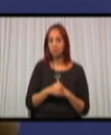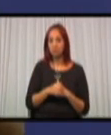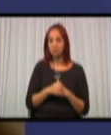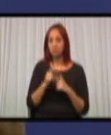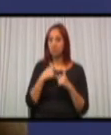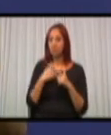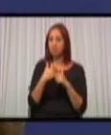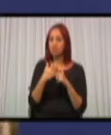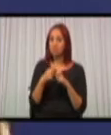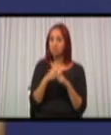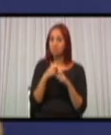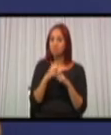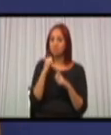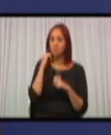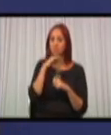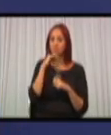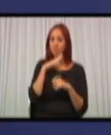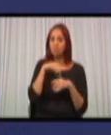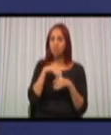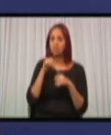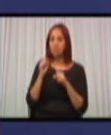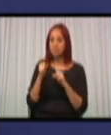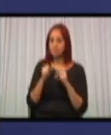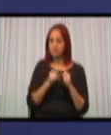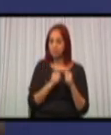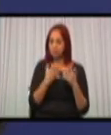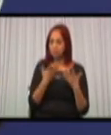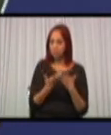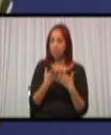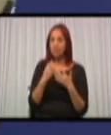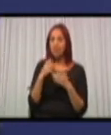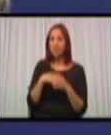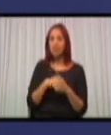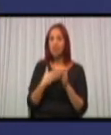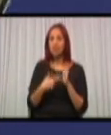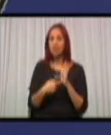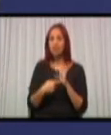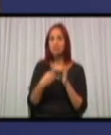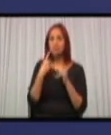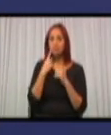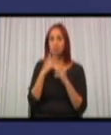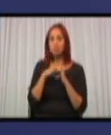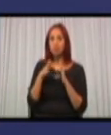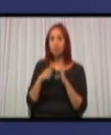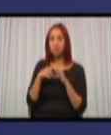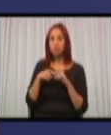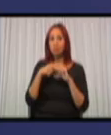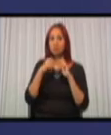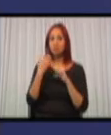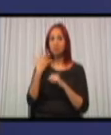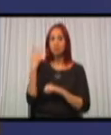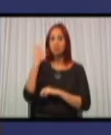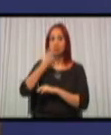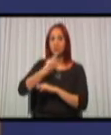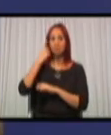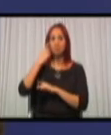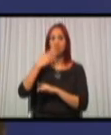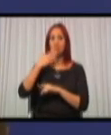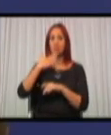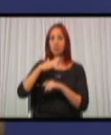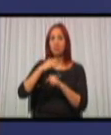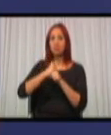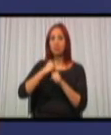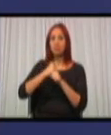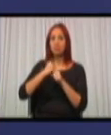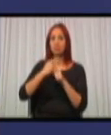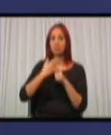O sea, hay grandes problemas de corrupción ahí en la municipalidad de Mateo. El alcalde está aquí por la Contraloría suspendido por 15 días, por una mala gestión, con